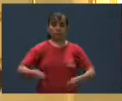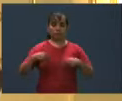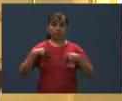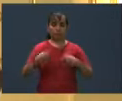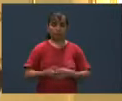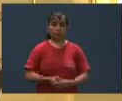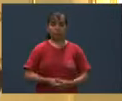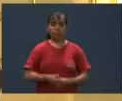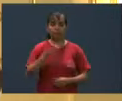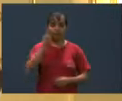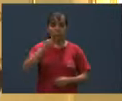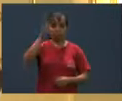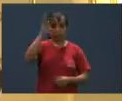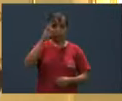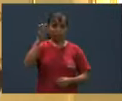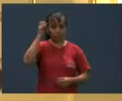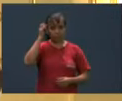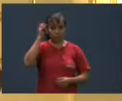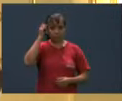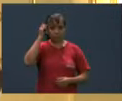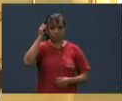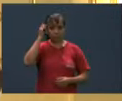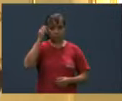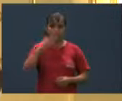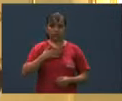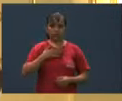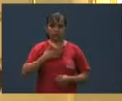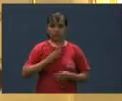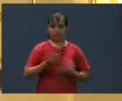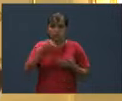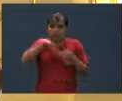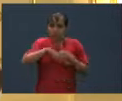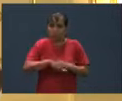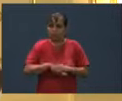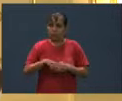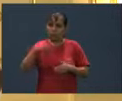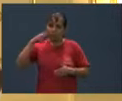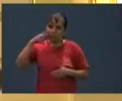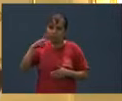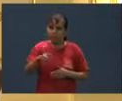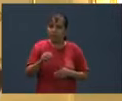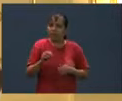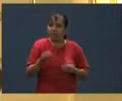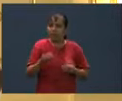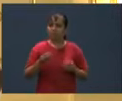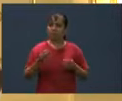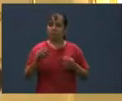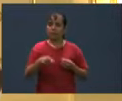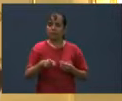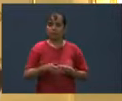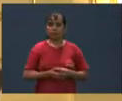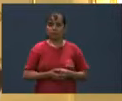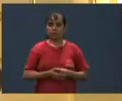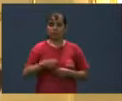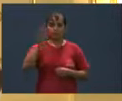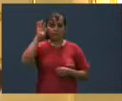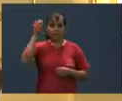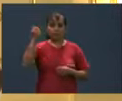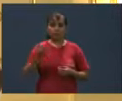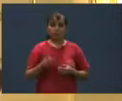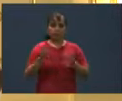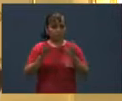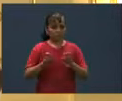El Señor pensó, me les voy a esconder y voy a ver en qué acaban, porque son una